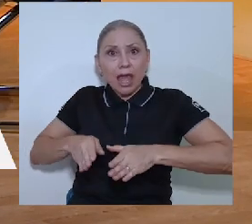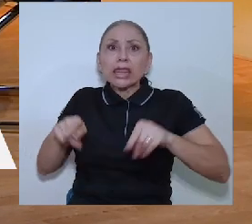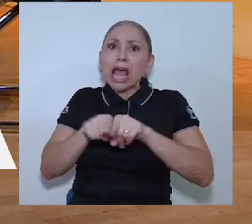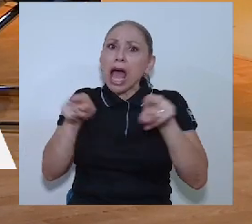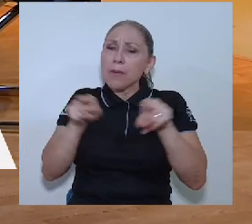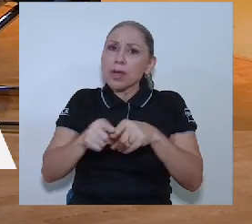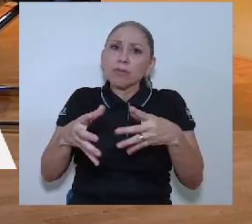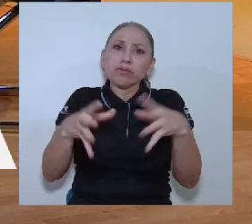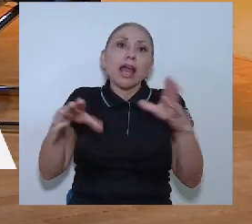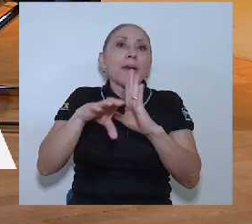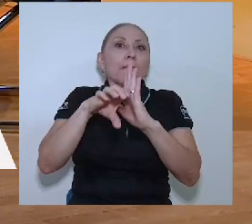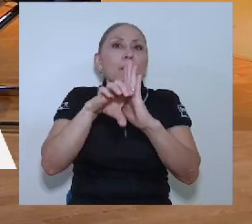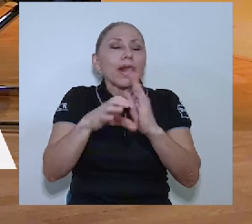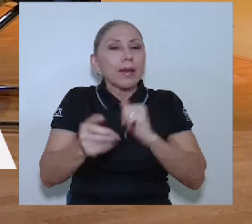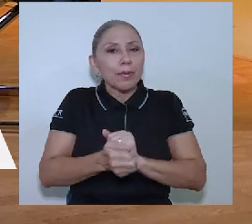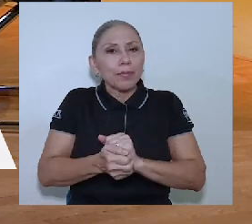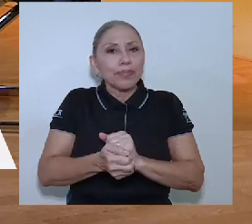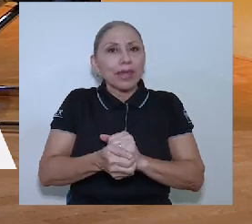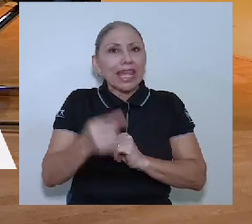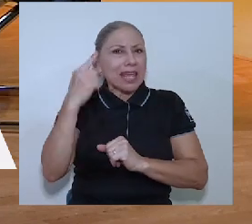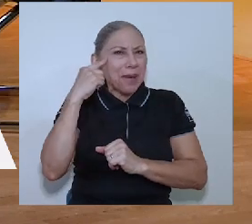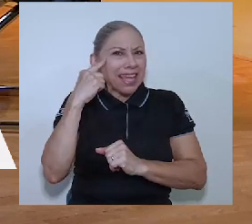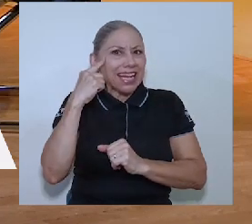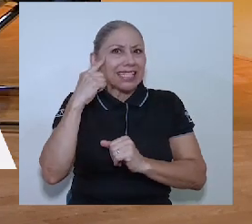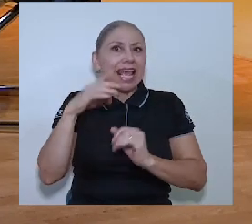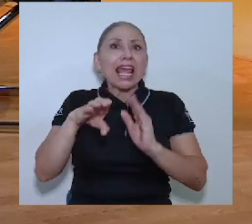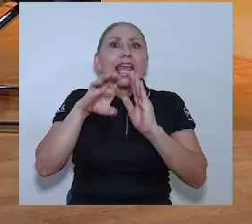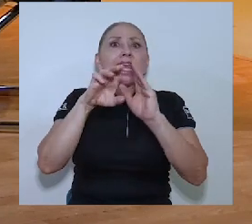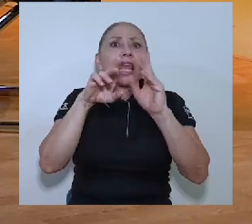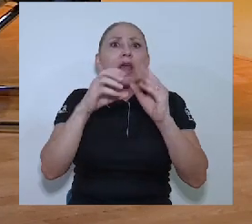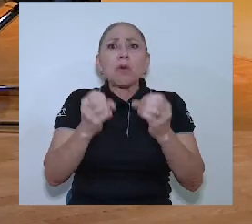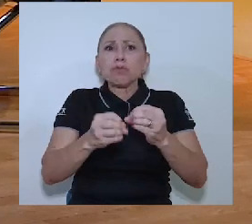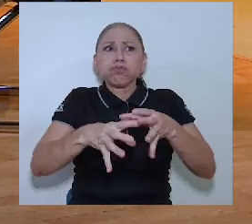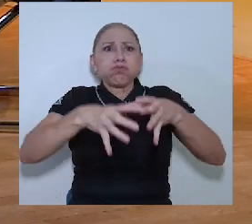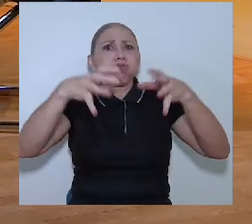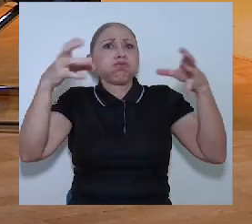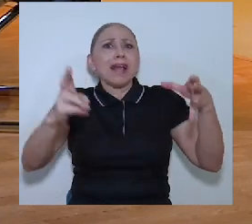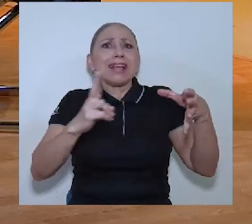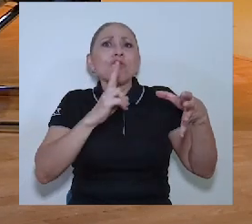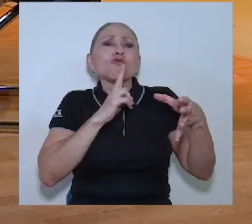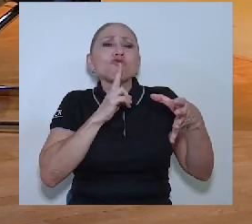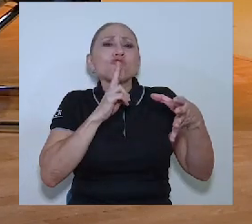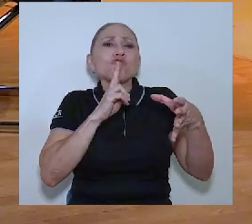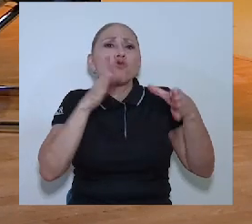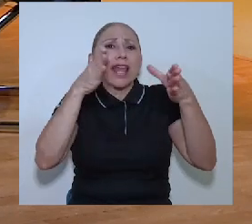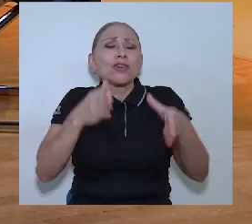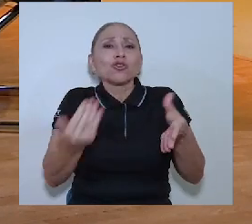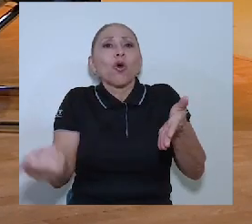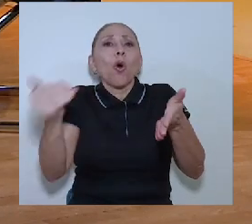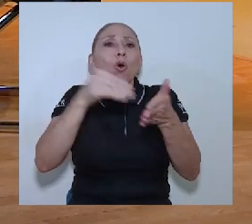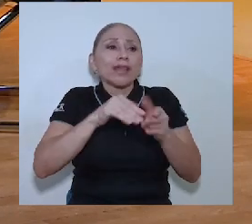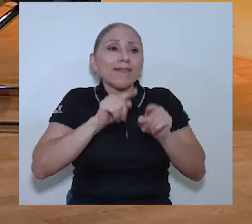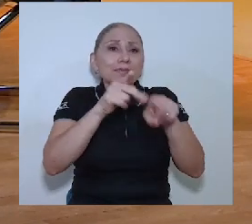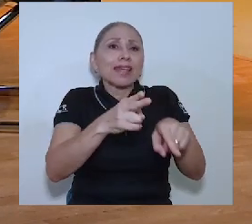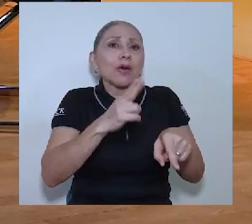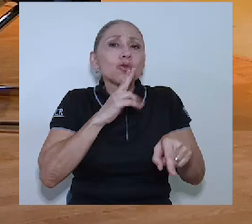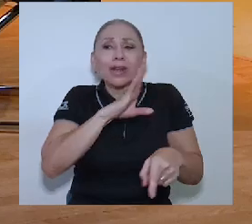llegue un flujo muy grande de hondureños de regreso a Honduras, salvadoreños a El Salvador, etc. Y el impacto